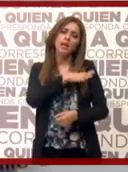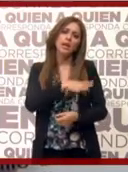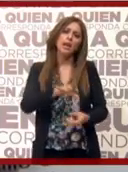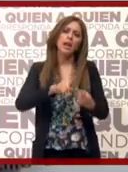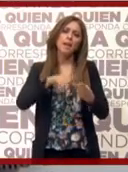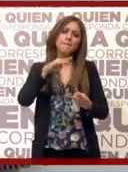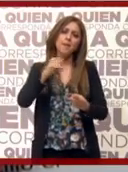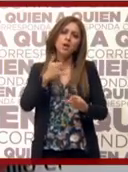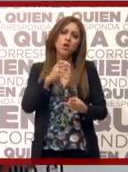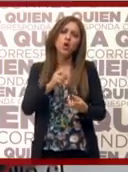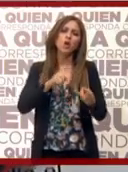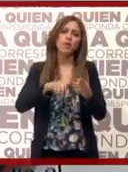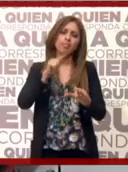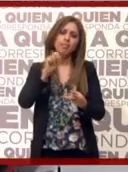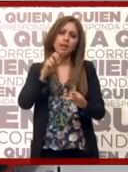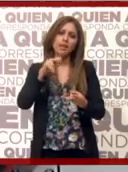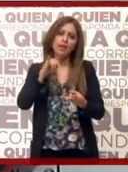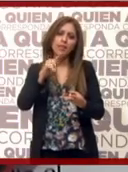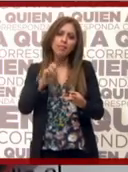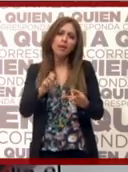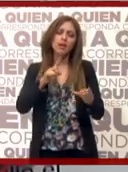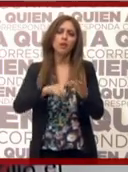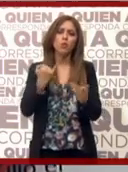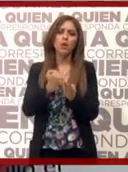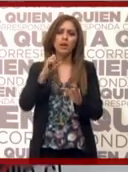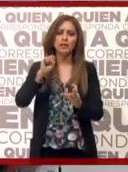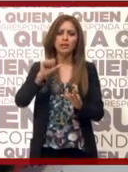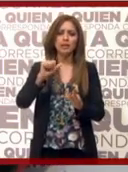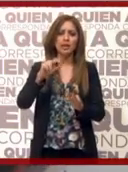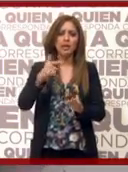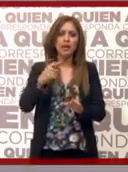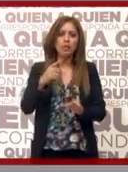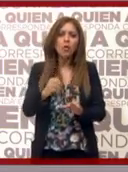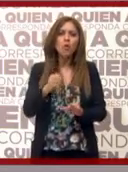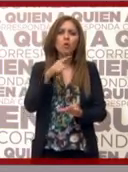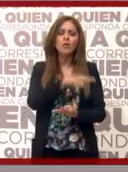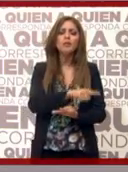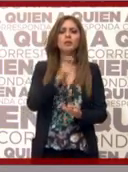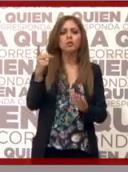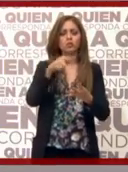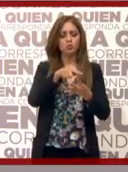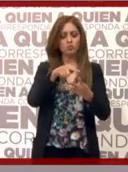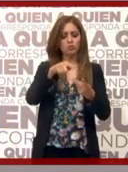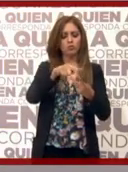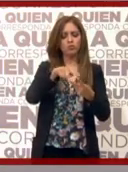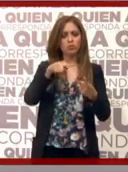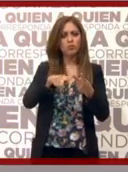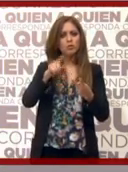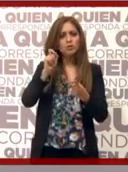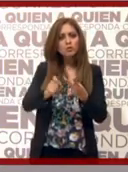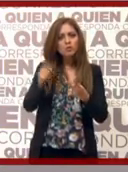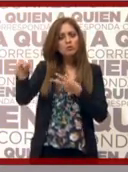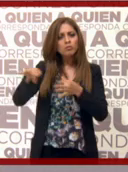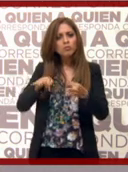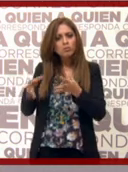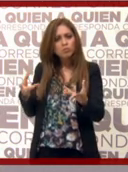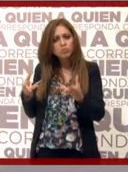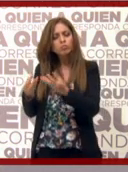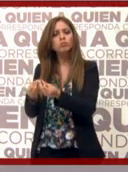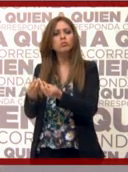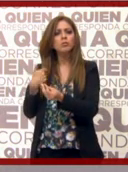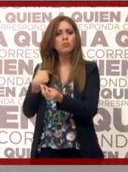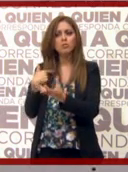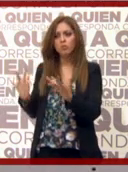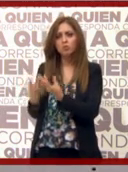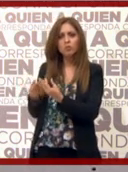mayor, un teniente y un sargento primero. El teniente y el sargento primero estaban desempeñando el servicio